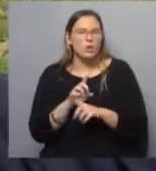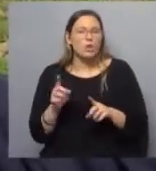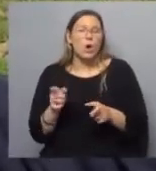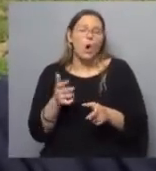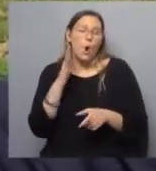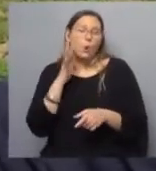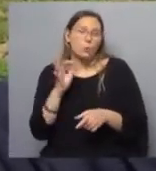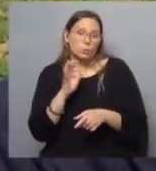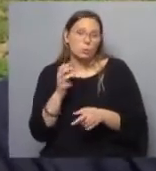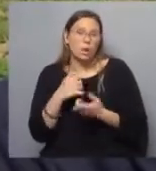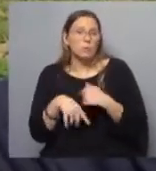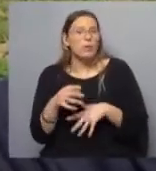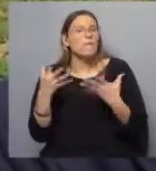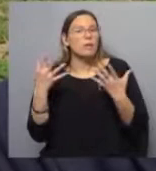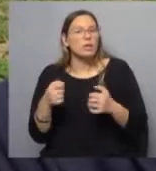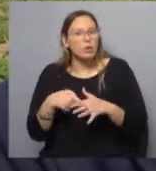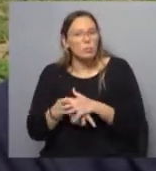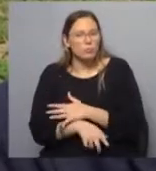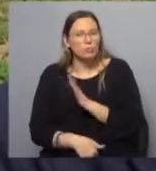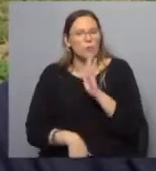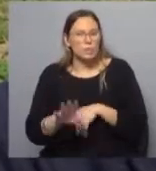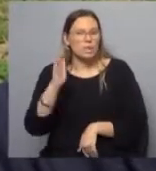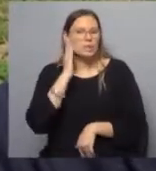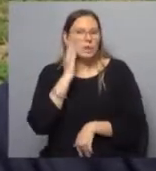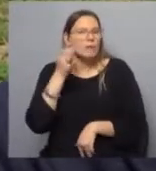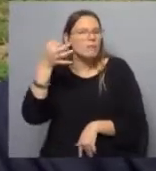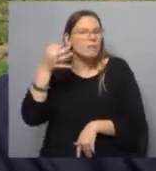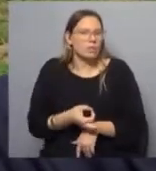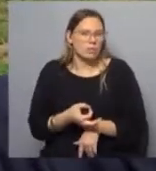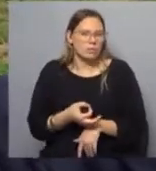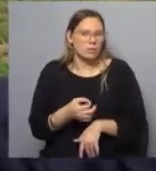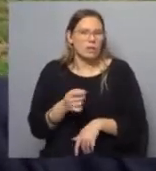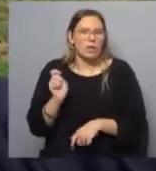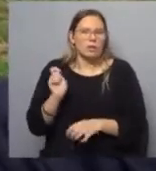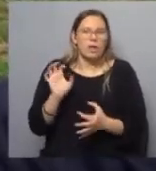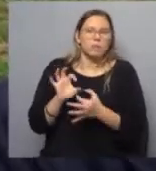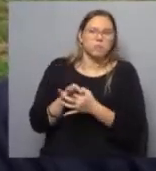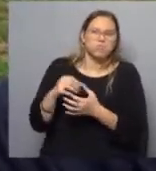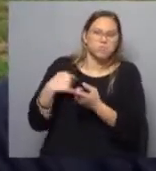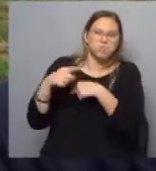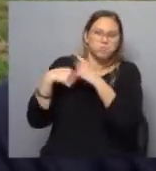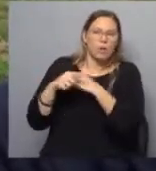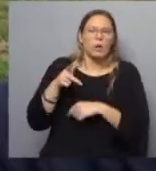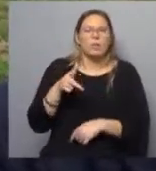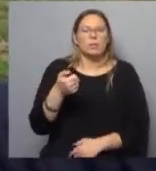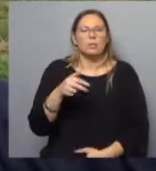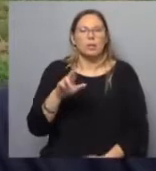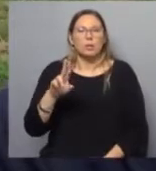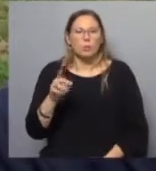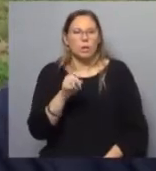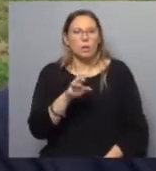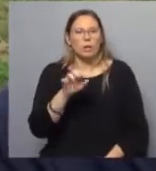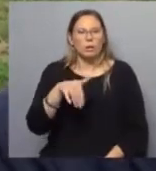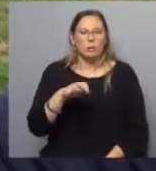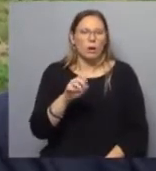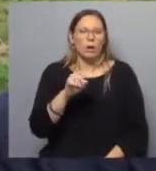las oportunidades, pero quiero ahondar más a ver realmente de quién soy descendiente, si de charrúa o de genoa o de